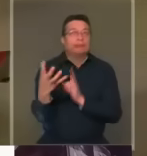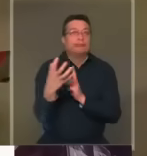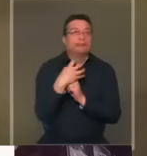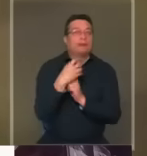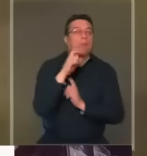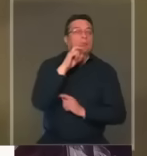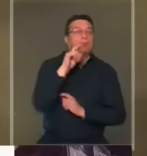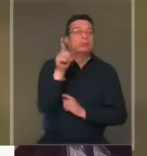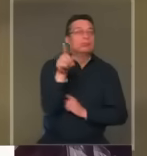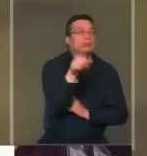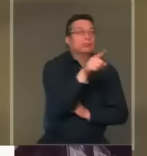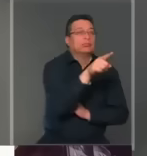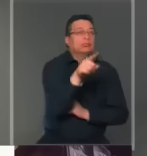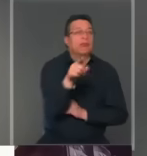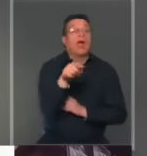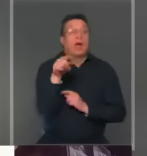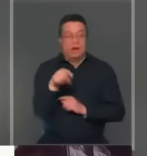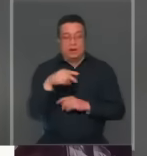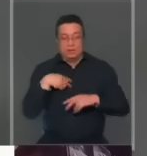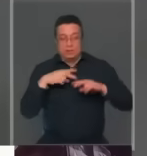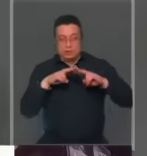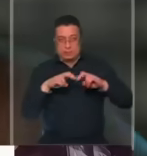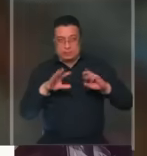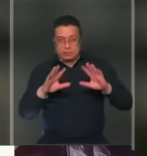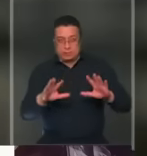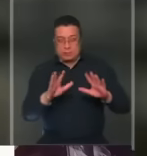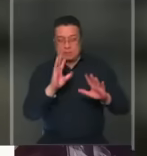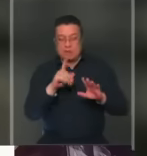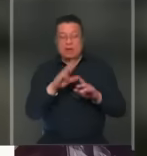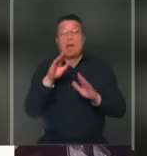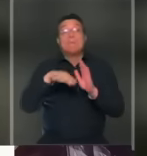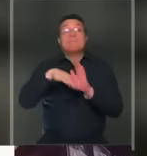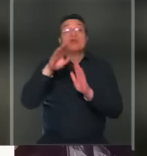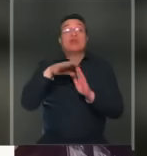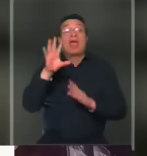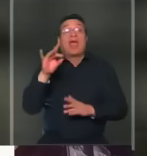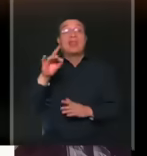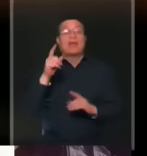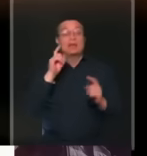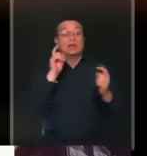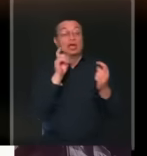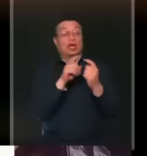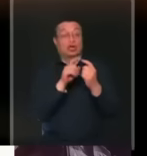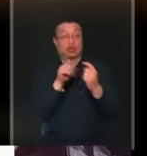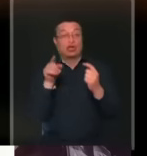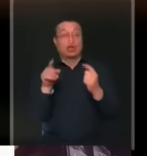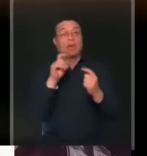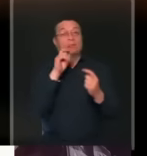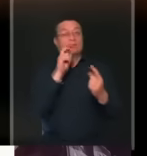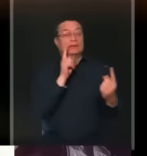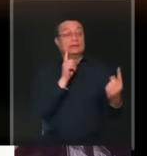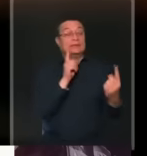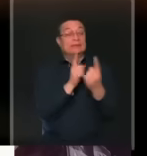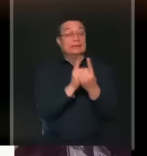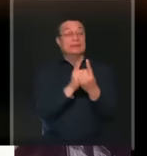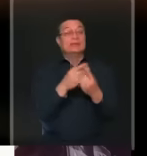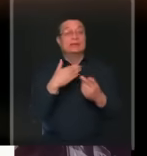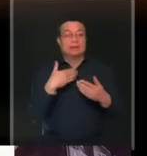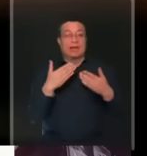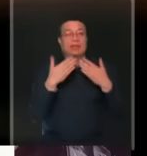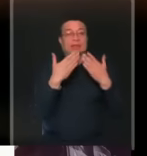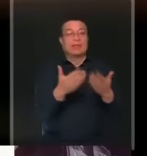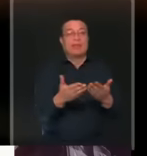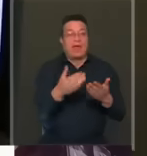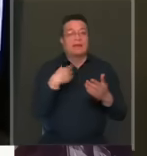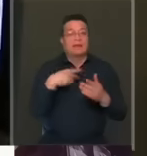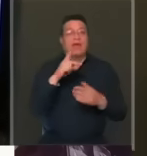Tomaremos el tiempo que le lleva a nuestra investigadora mayor de edad ser contactada por uno de estos personajes que ofrecen diamantes